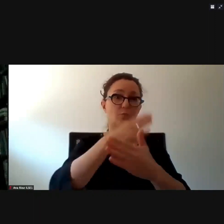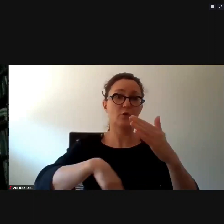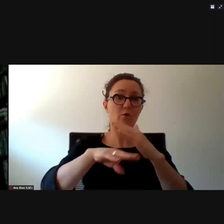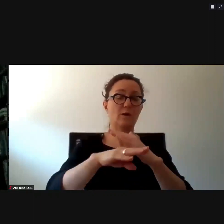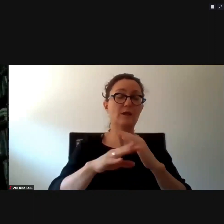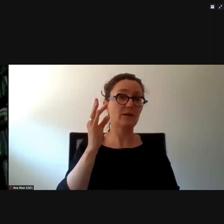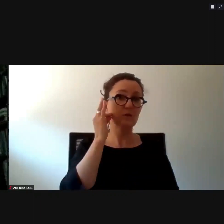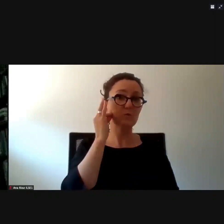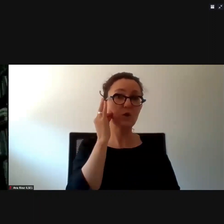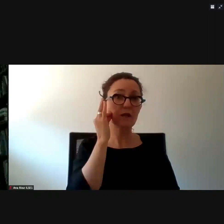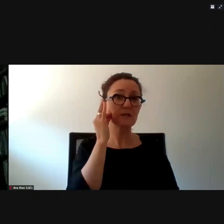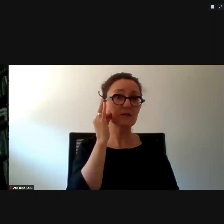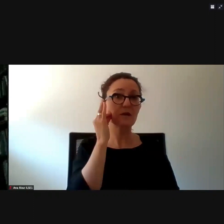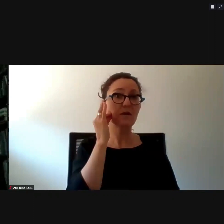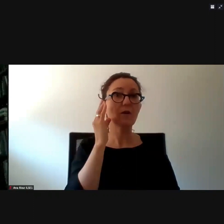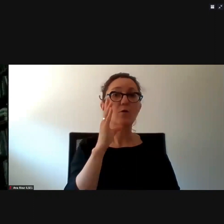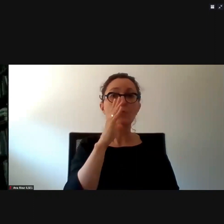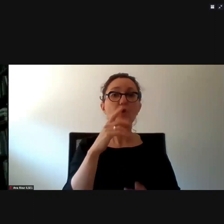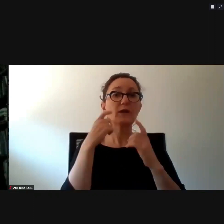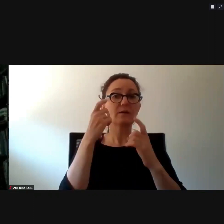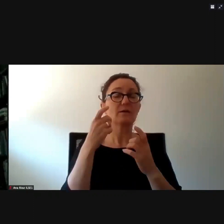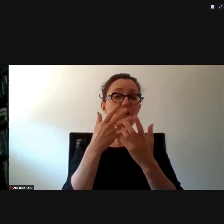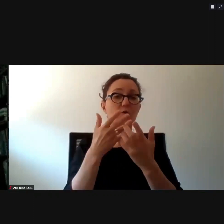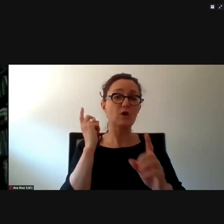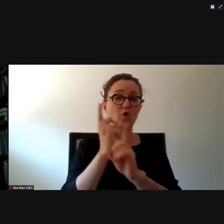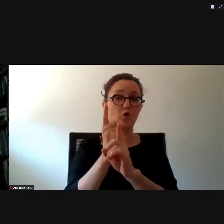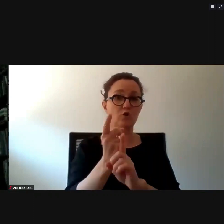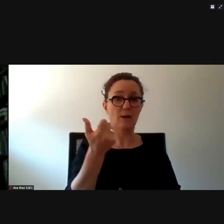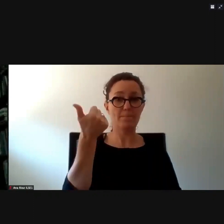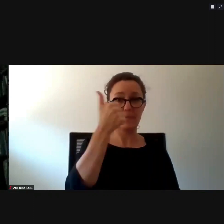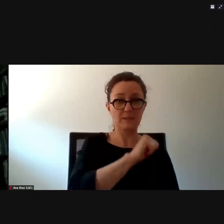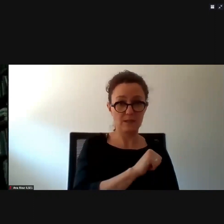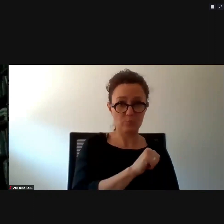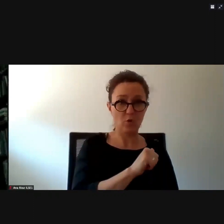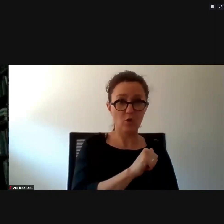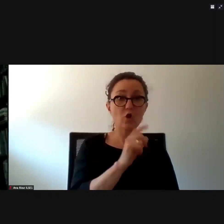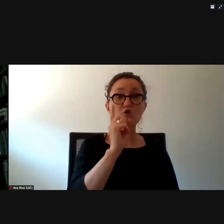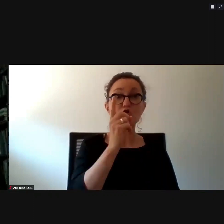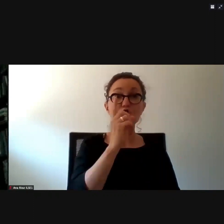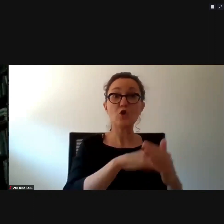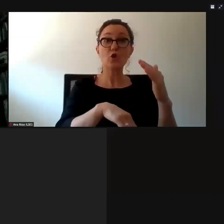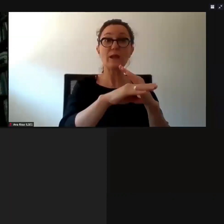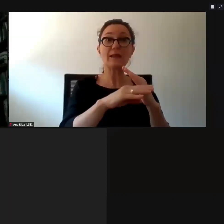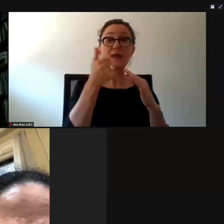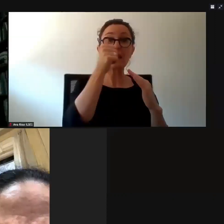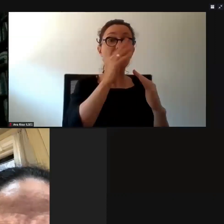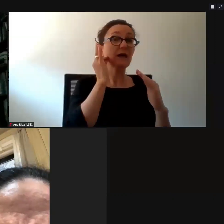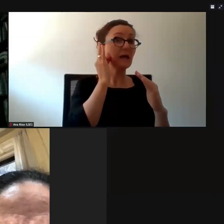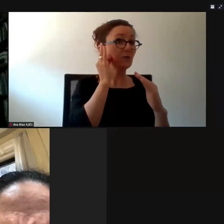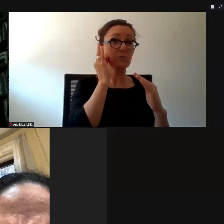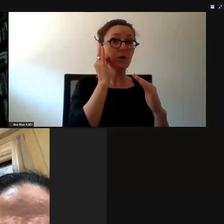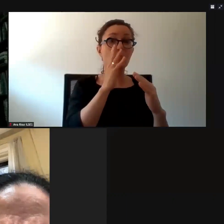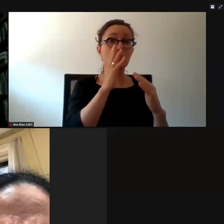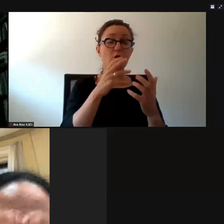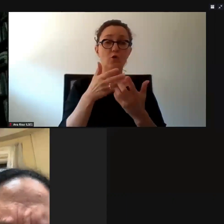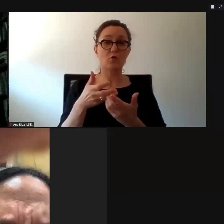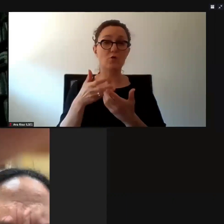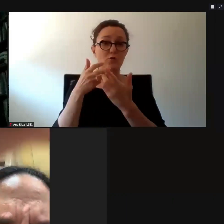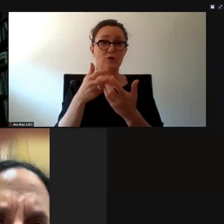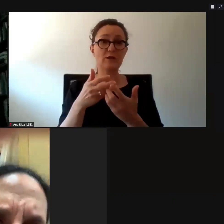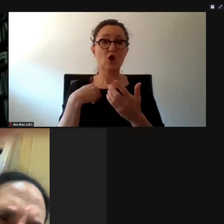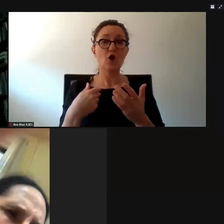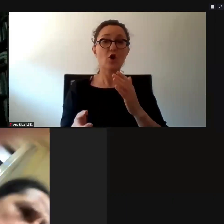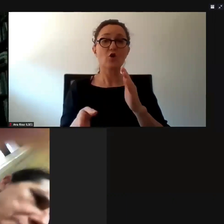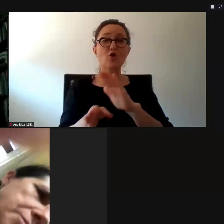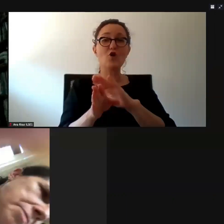por acabar con el machismo, como tú has dicho, no con la violencia de género, sino también por mira, siguen entrando mensajes, gracias,